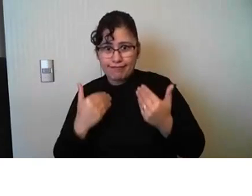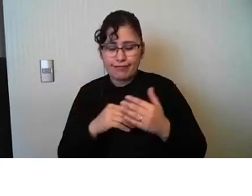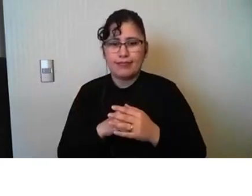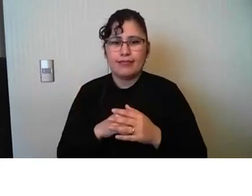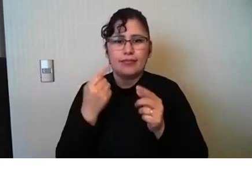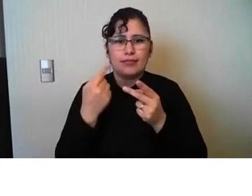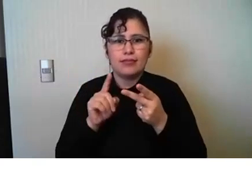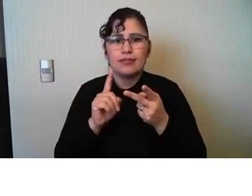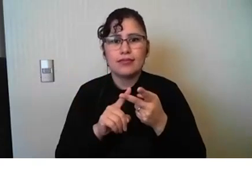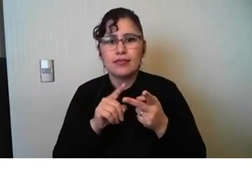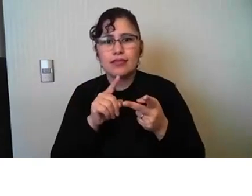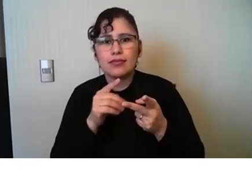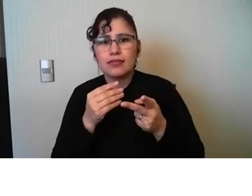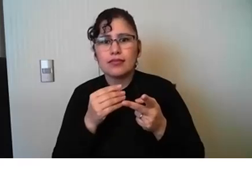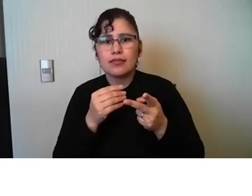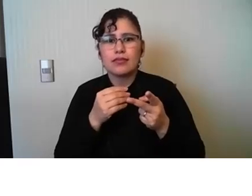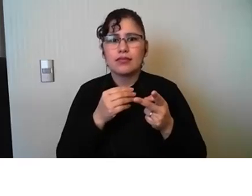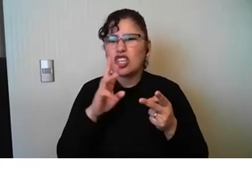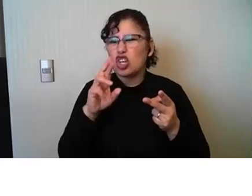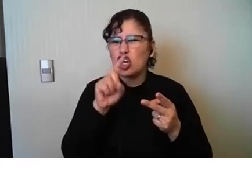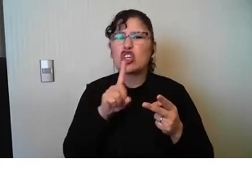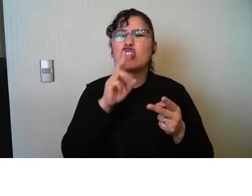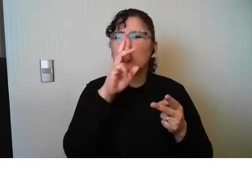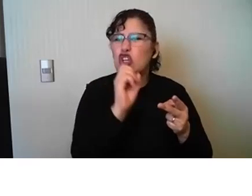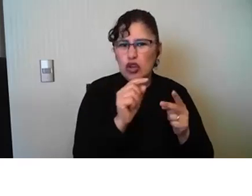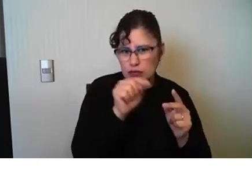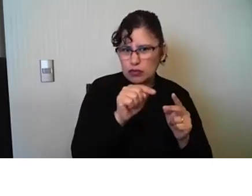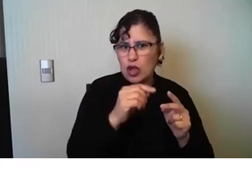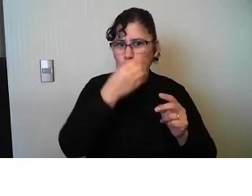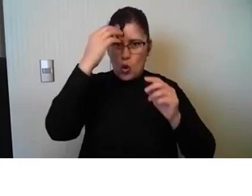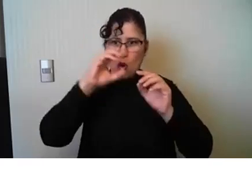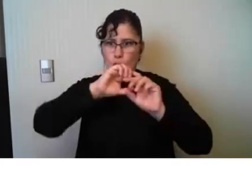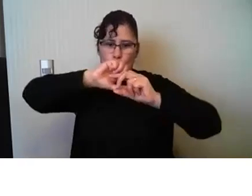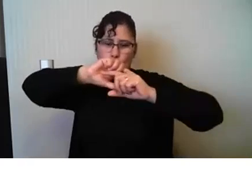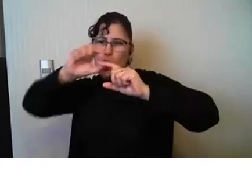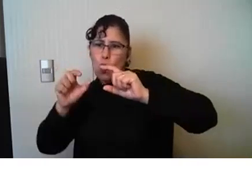Está el rostro, el cuerpo y el esplenio, cuerpo